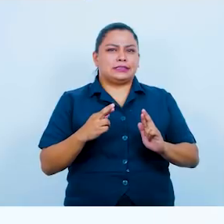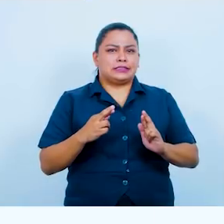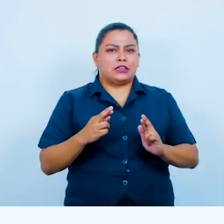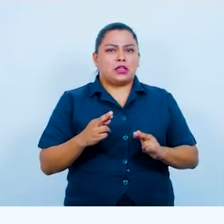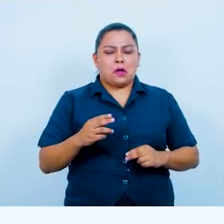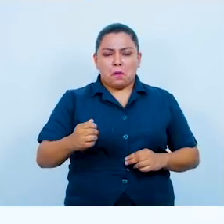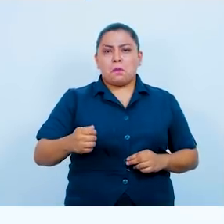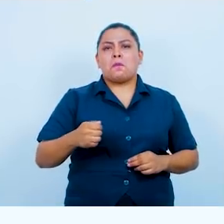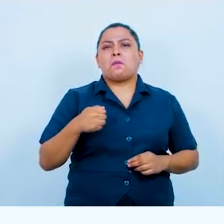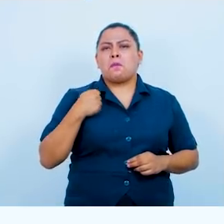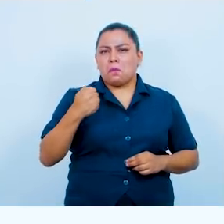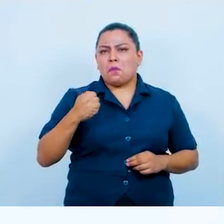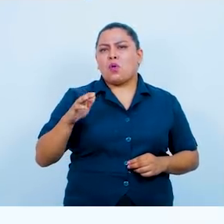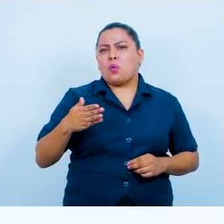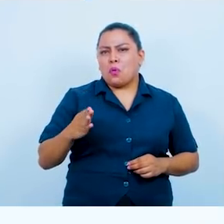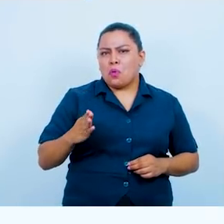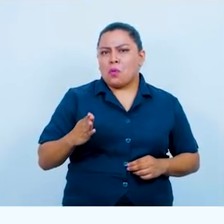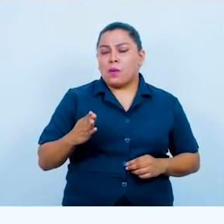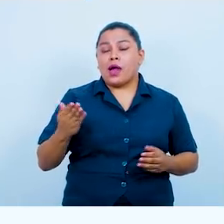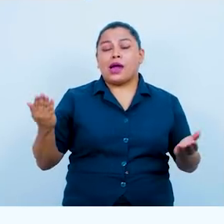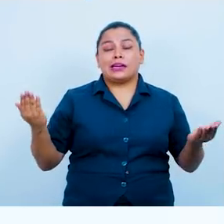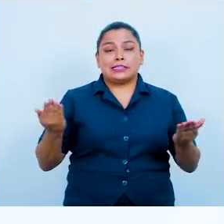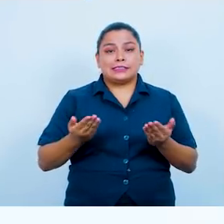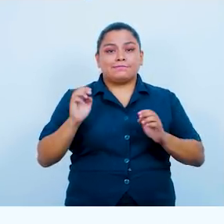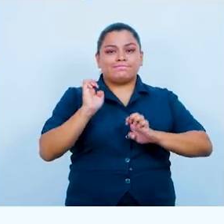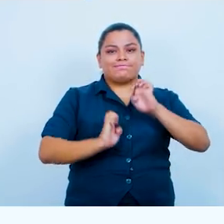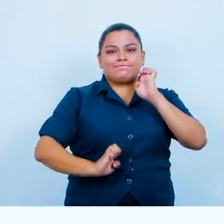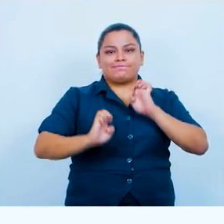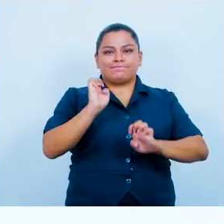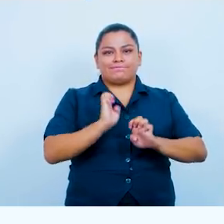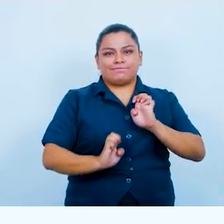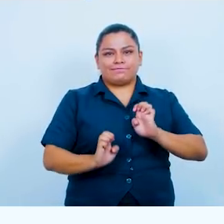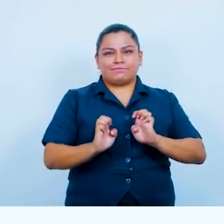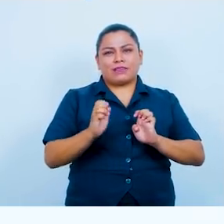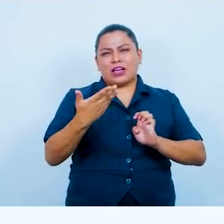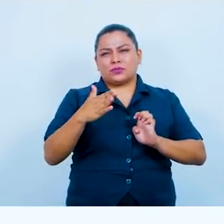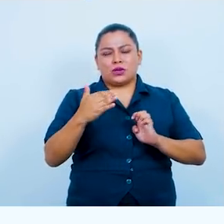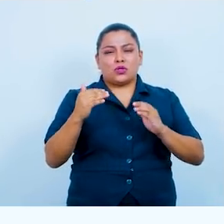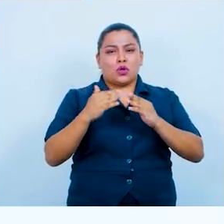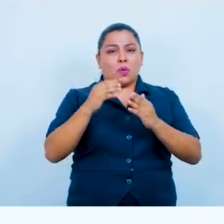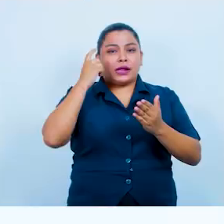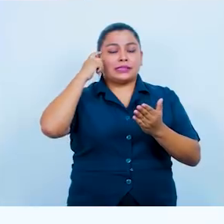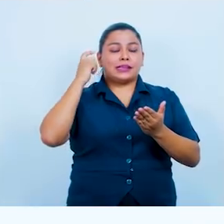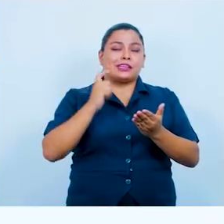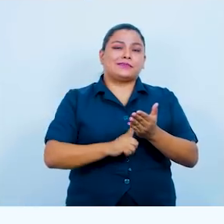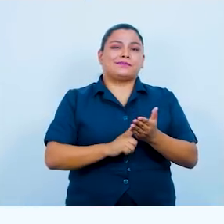Son sumamente útiles para elaborar evaluaciones académicas en formato test.